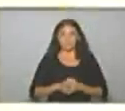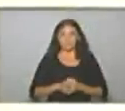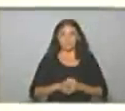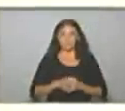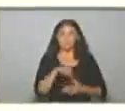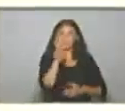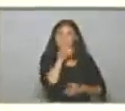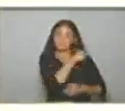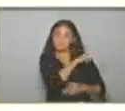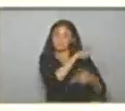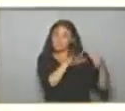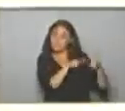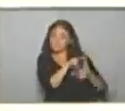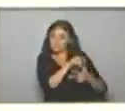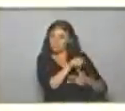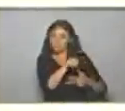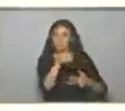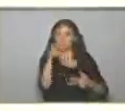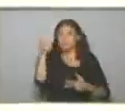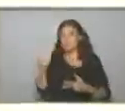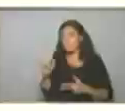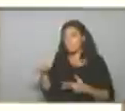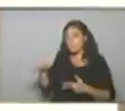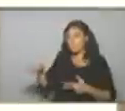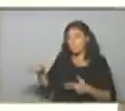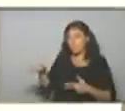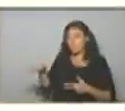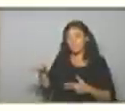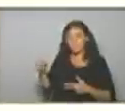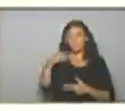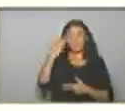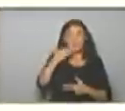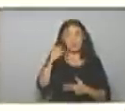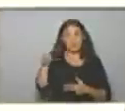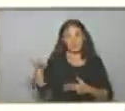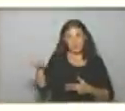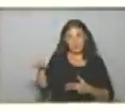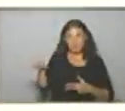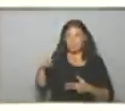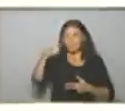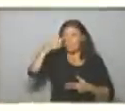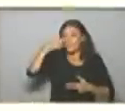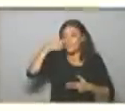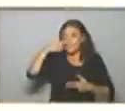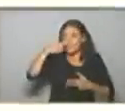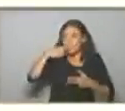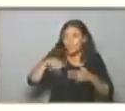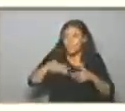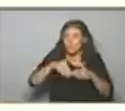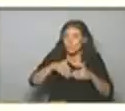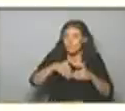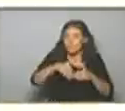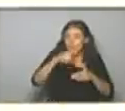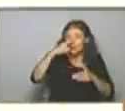Mientras tanto, escuchamos la palabra del Papa Francisco, ya el tramo final, podríamos decir, de esta celebración.